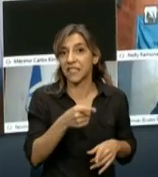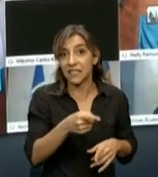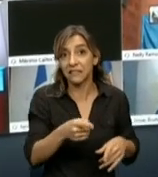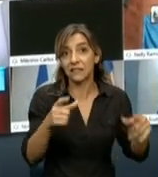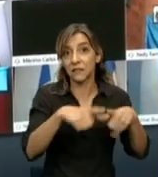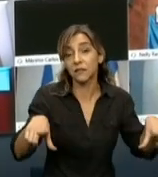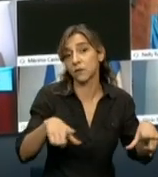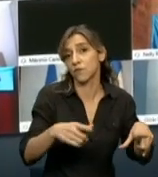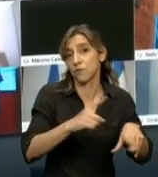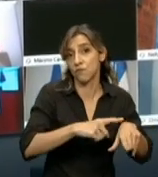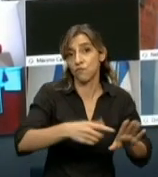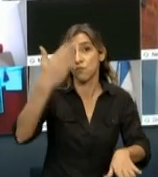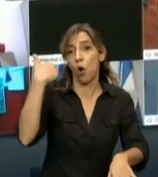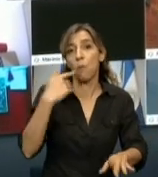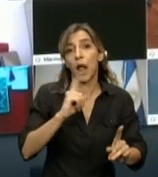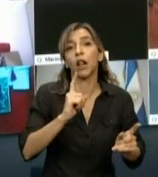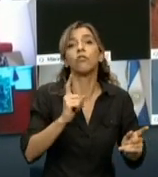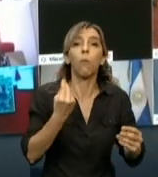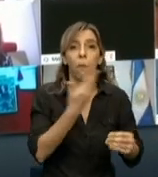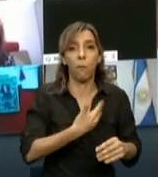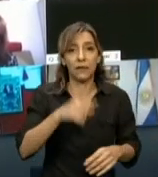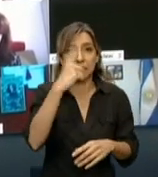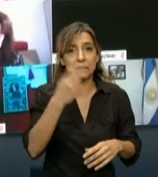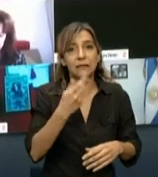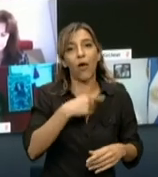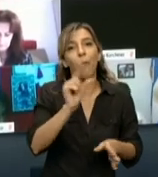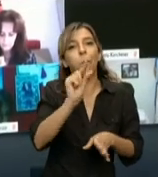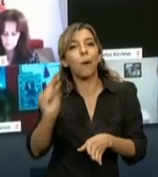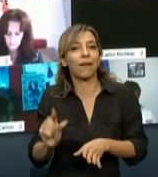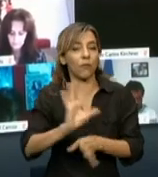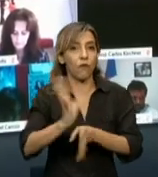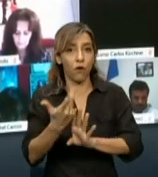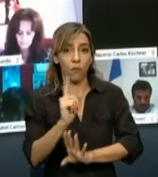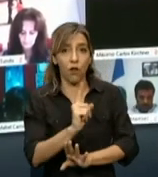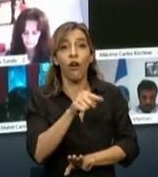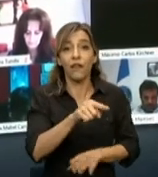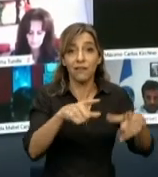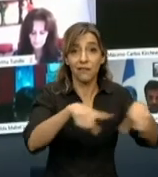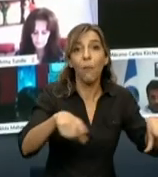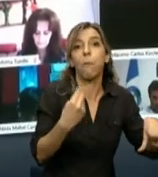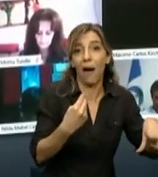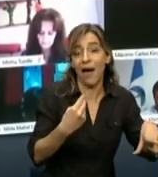dinero al Estado, sino que fue creado para preservar los ahorros de los jubilados. Y así debe